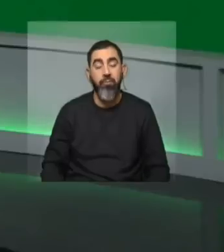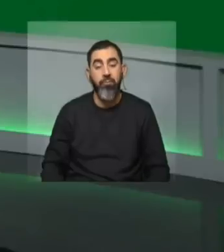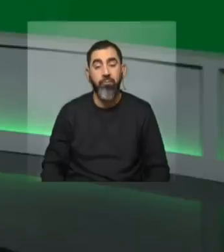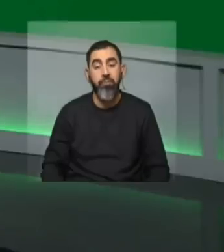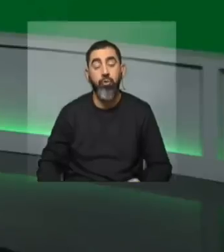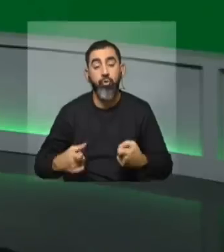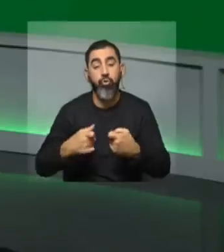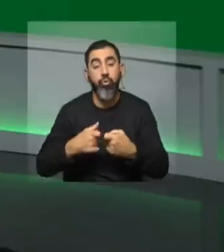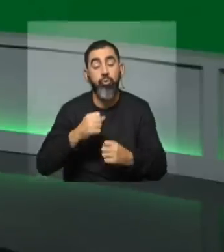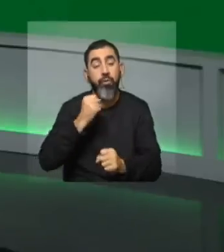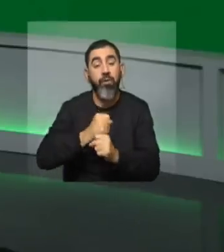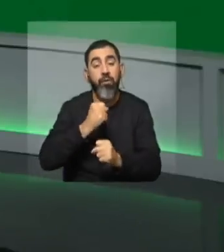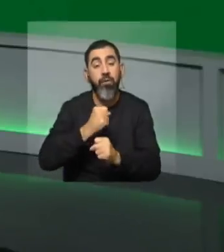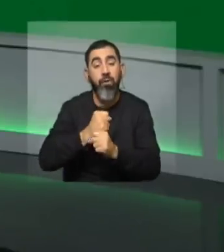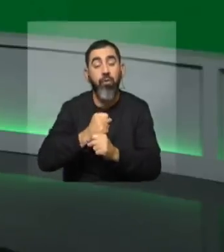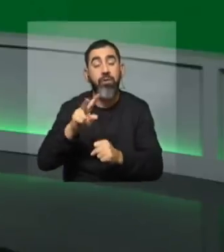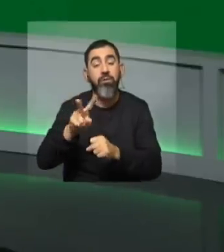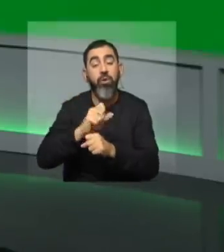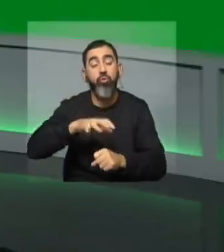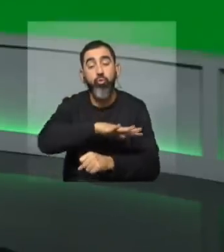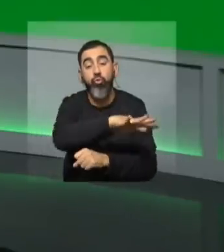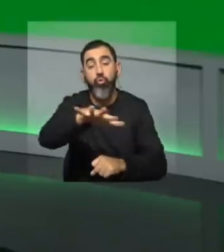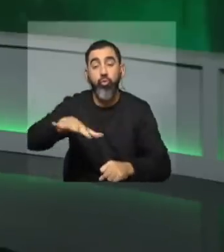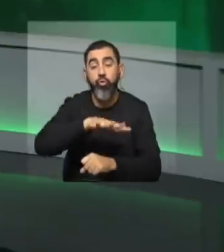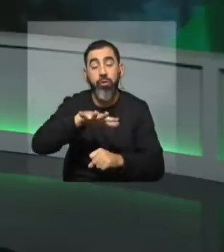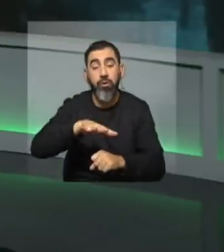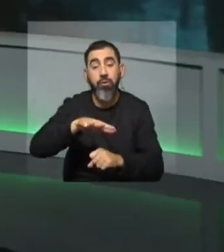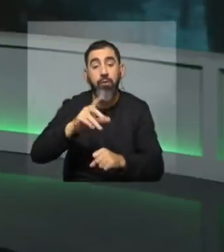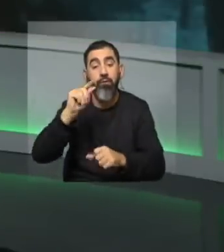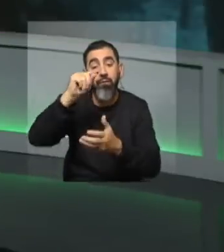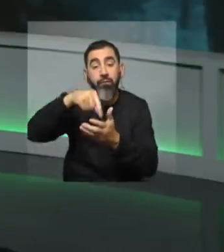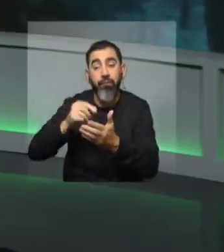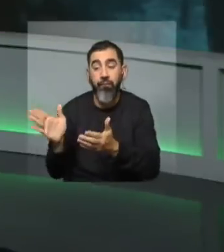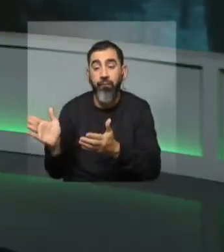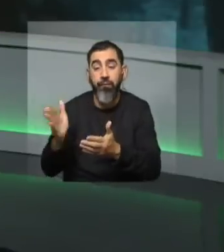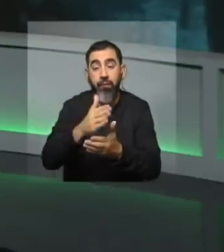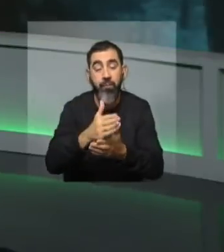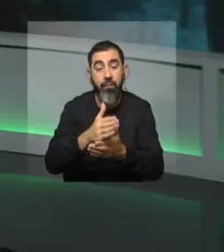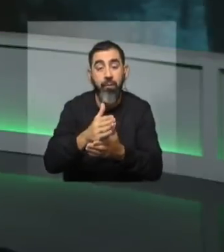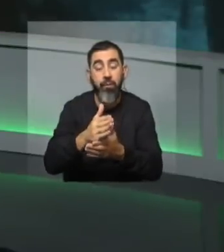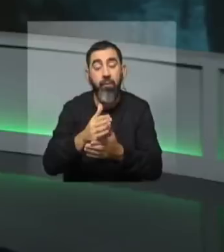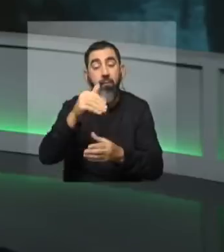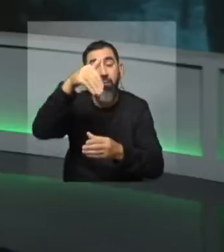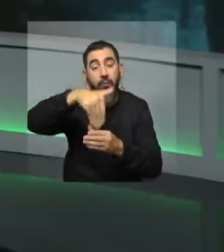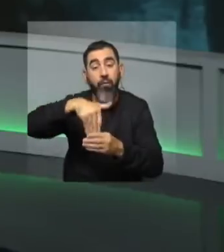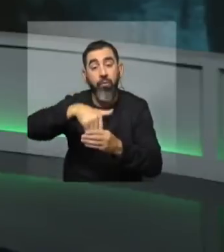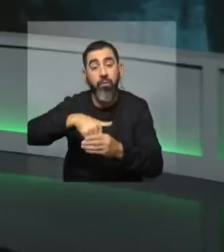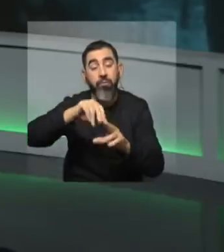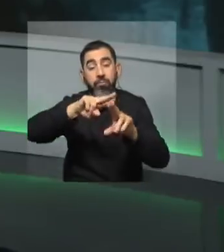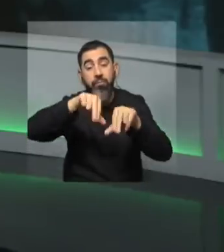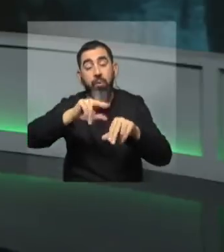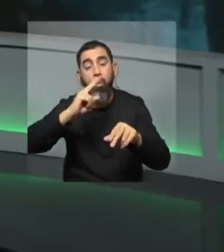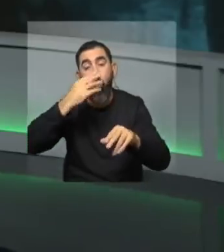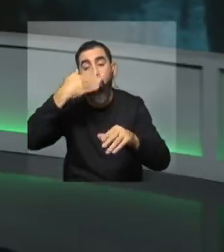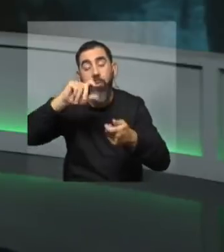La Asociación de Trabajadores de la Seguridad Social está promoviendo la recolección de firmas para una consulta popular que derogue la última